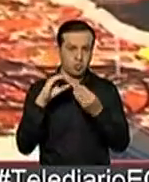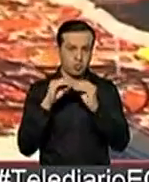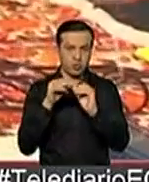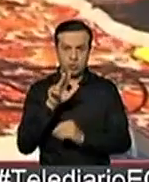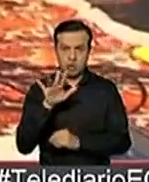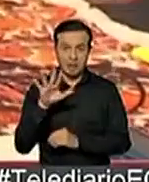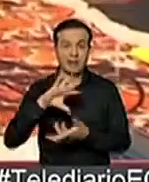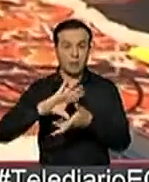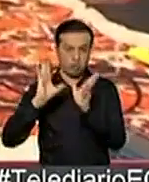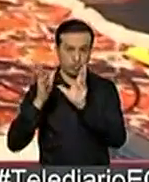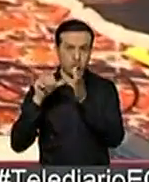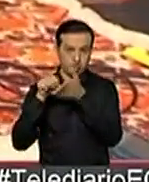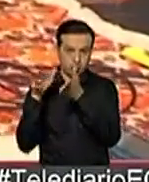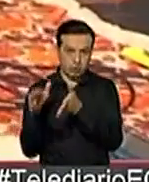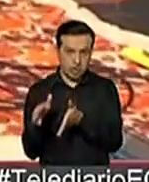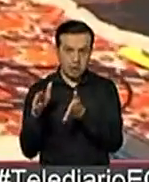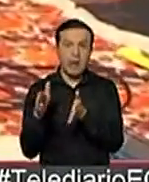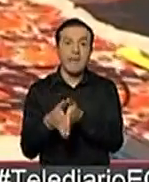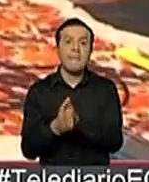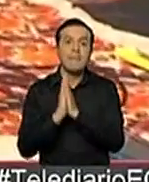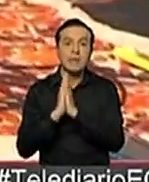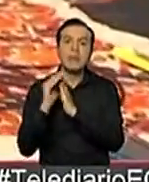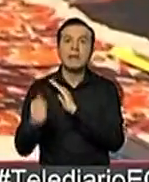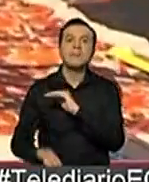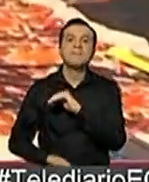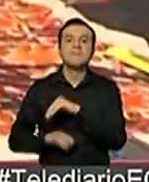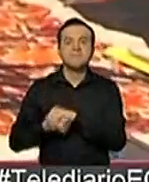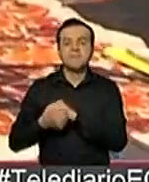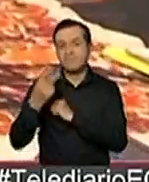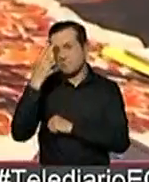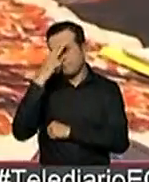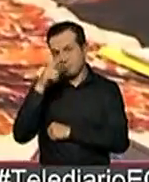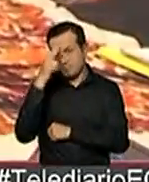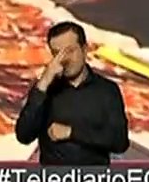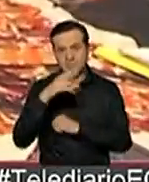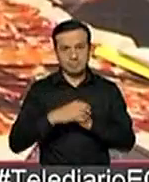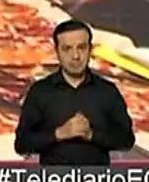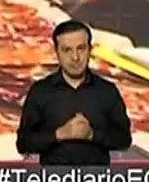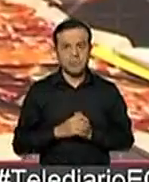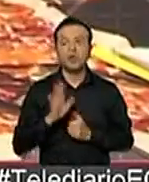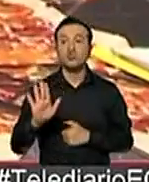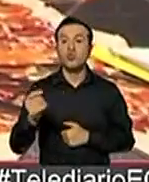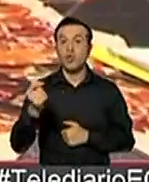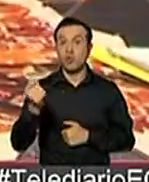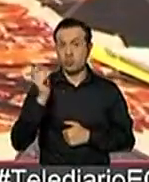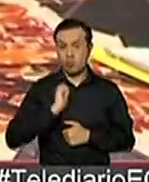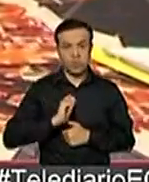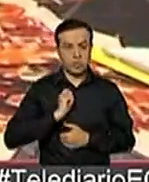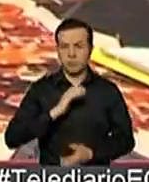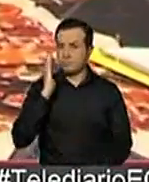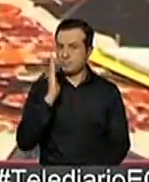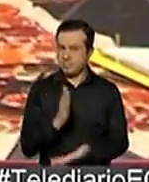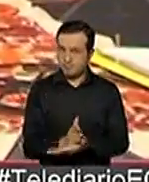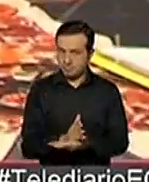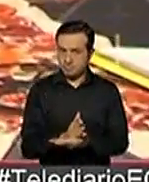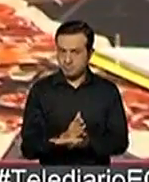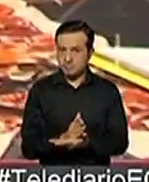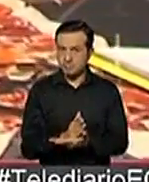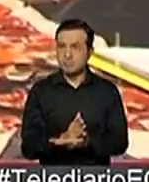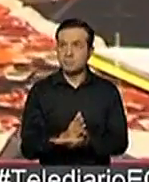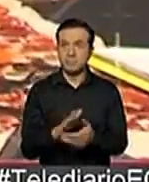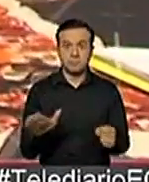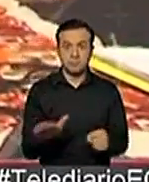asilo político en México. El Consejo de Administración Legislativa, CAL, ratificó la medida de suspensión de sus salarios, que serán pagados en